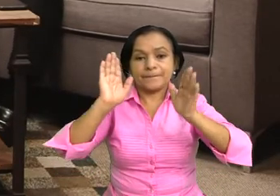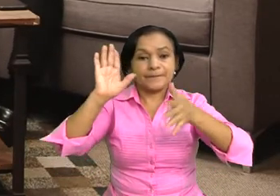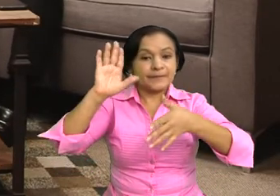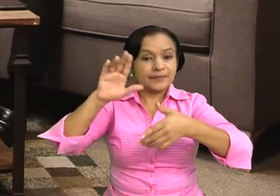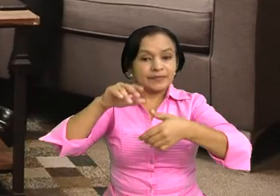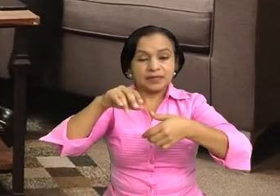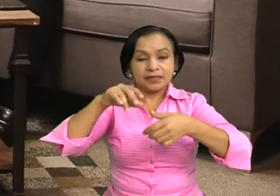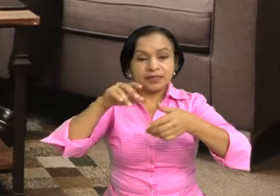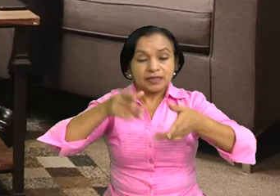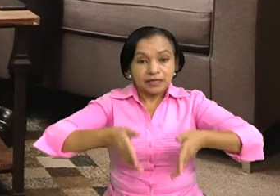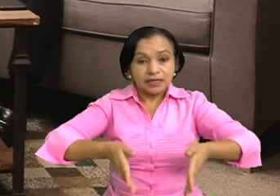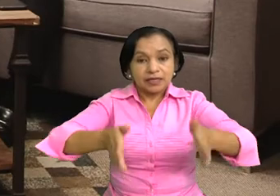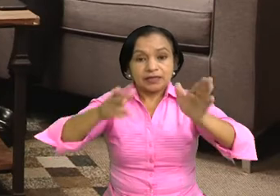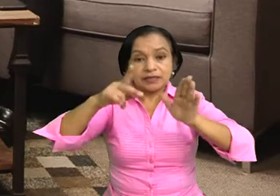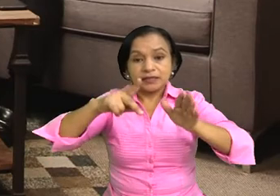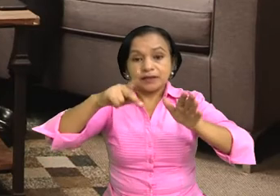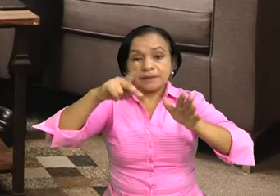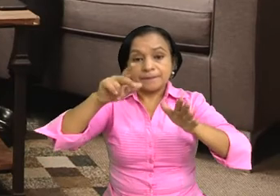pésimas condiciones.